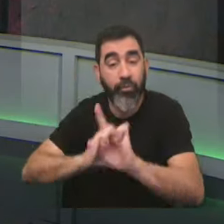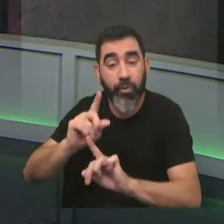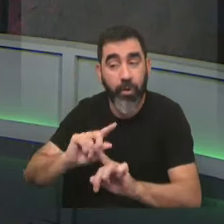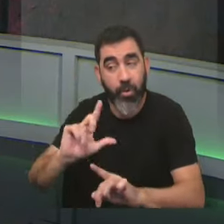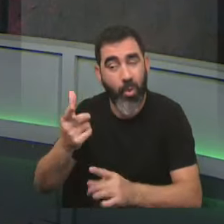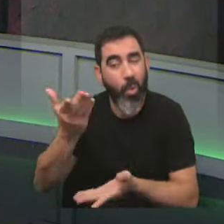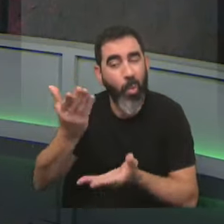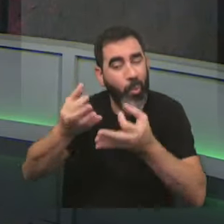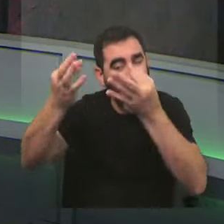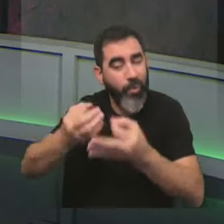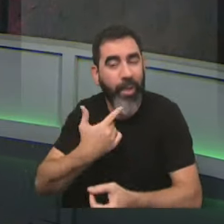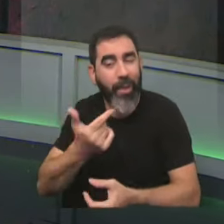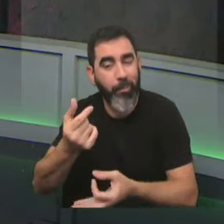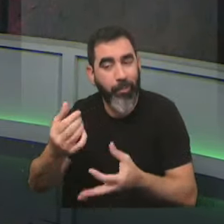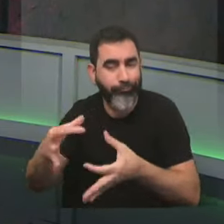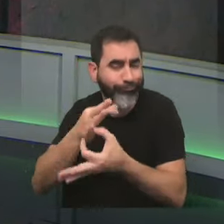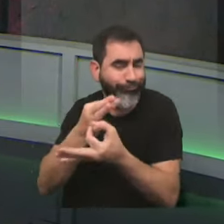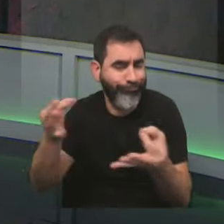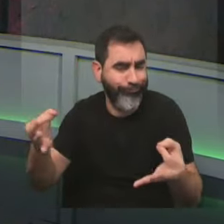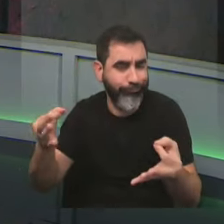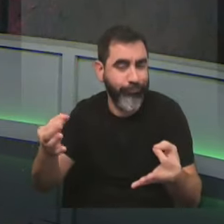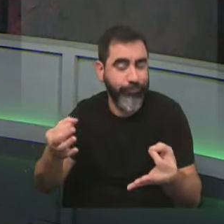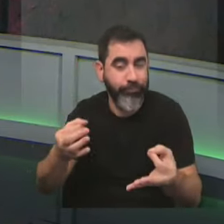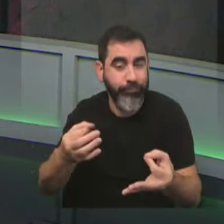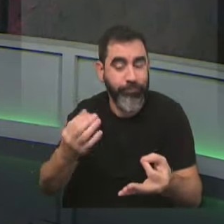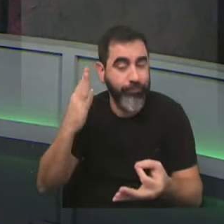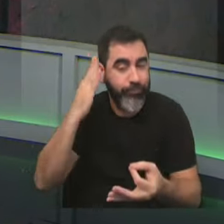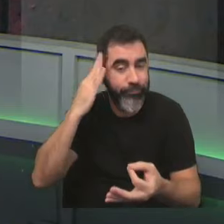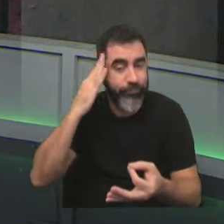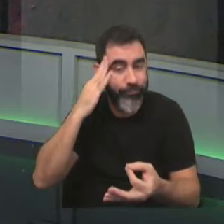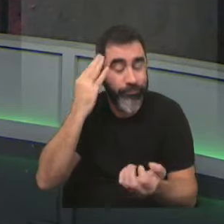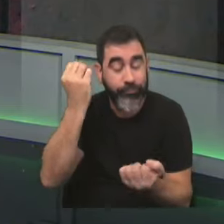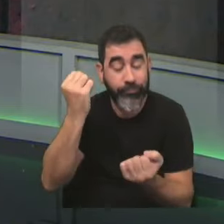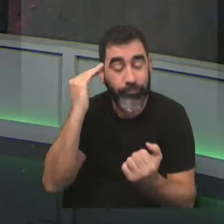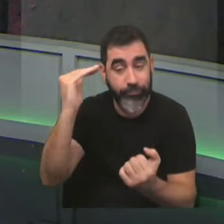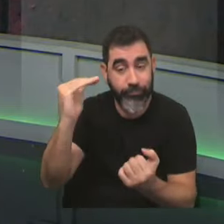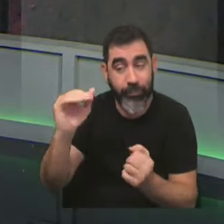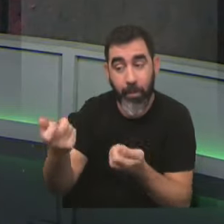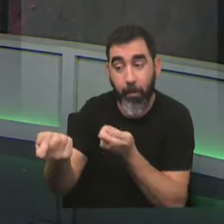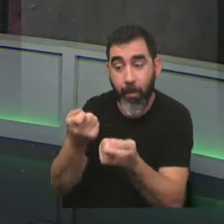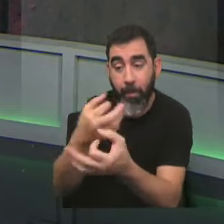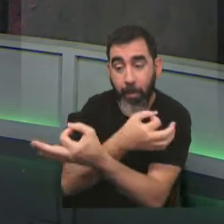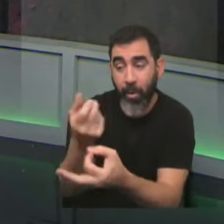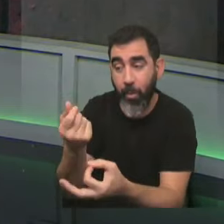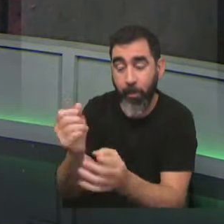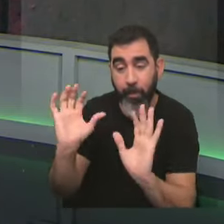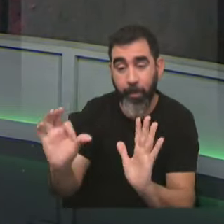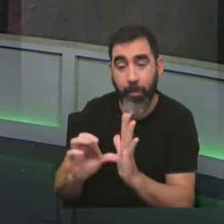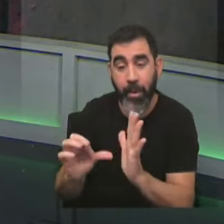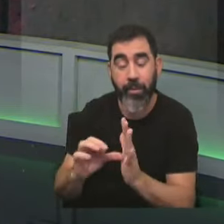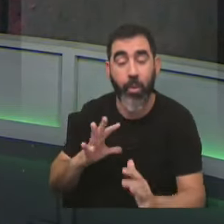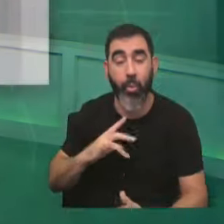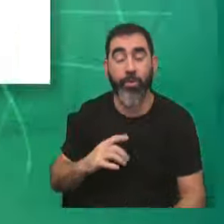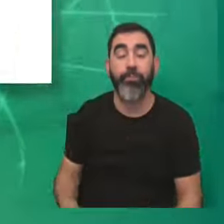no es justamente un ejemplo de relación exitosa entre lapi académica y el manejo pertinente de un sistema